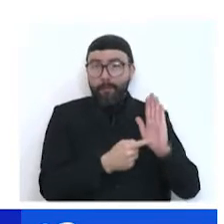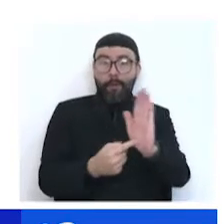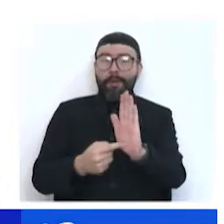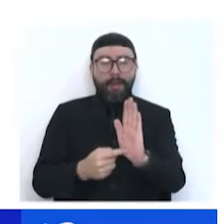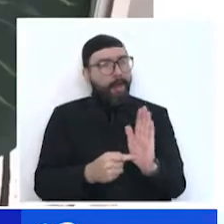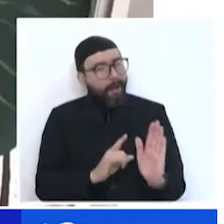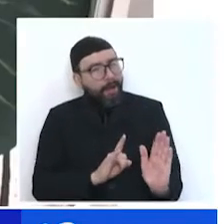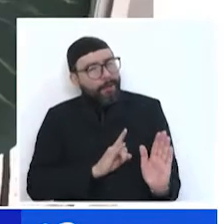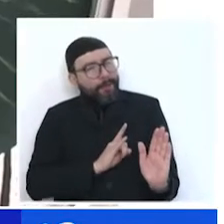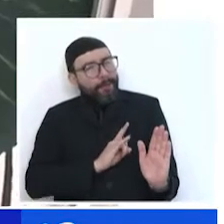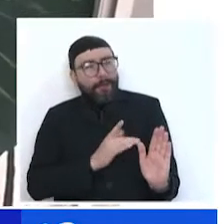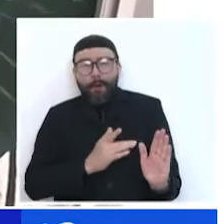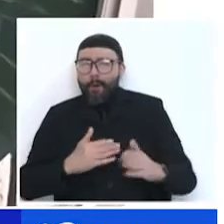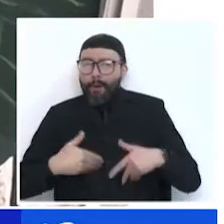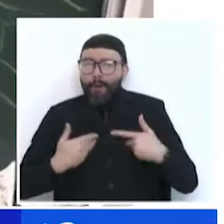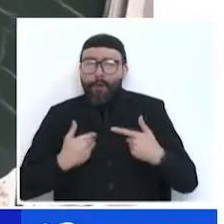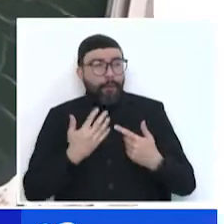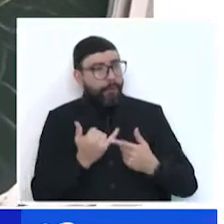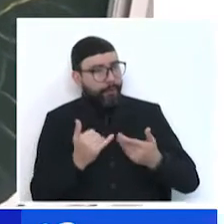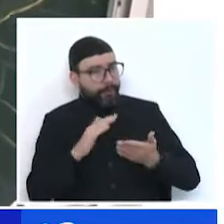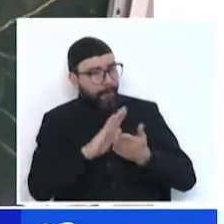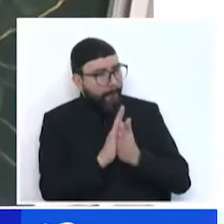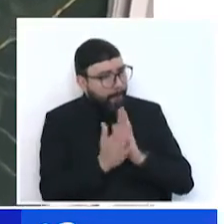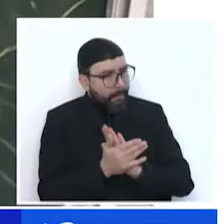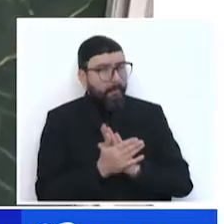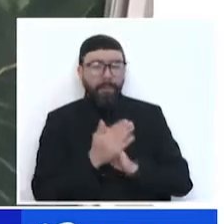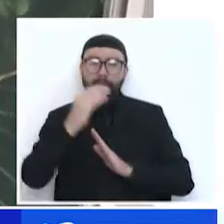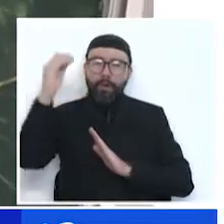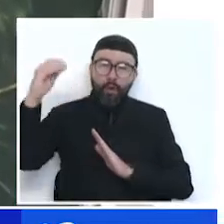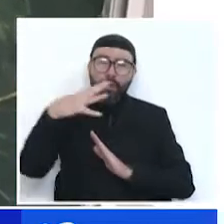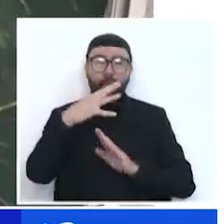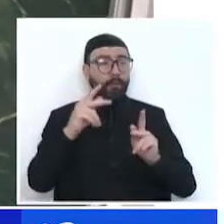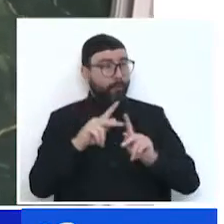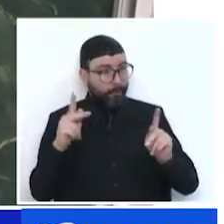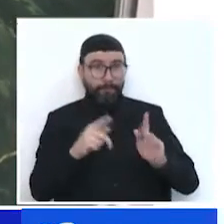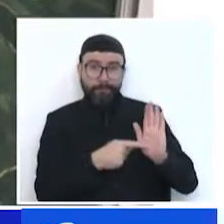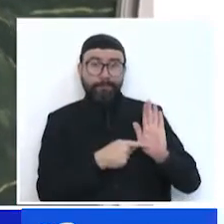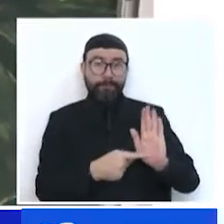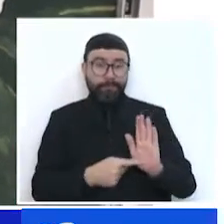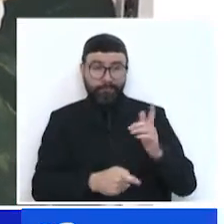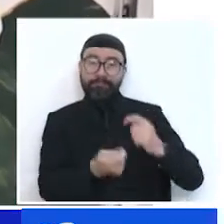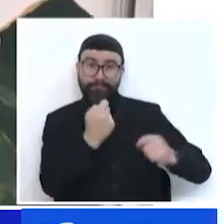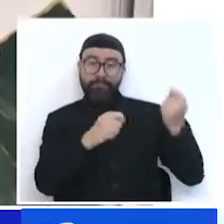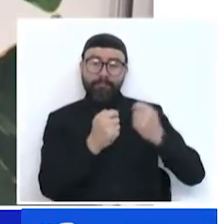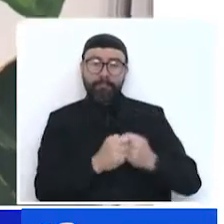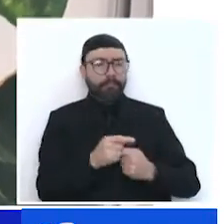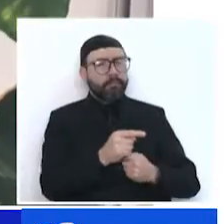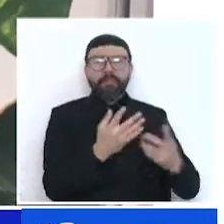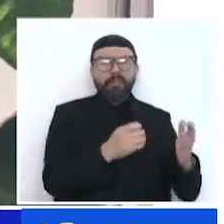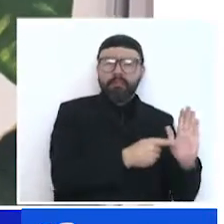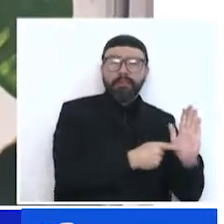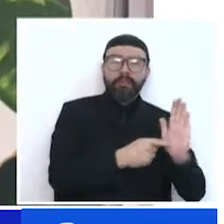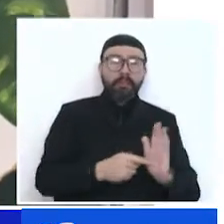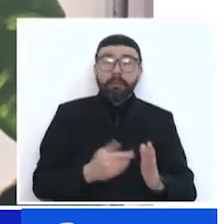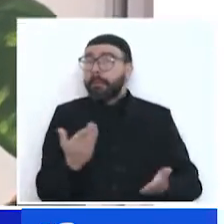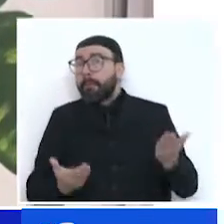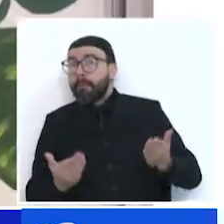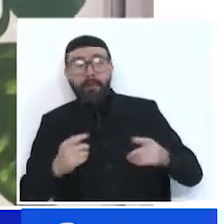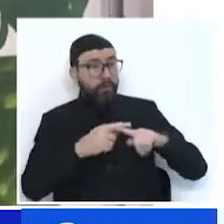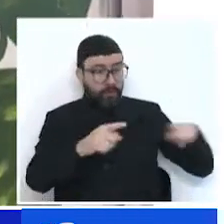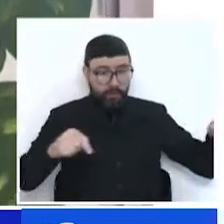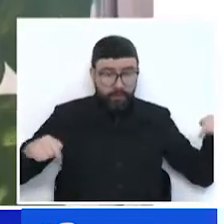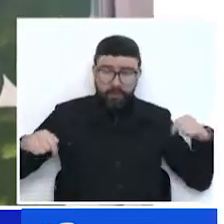conectar como con alegría, con paz, con luz, con las personas. Su arte también busca adaptarse a los espacios para crear